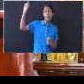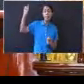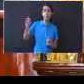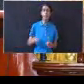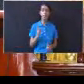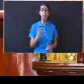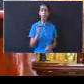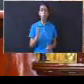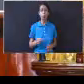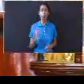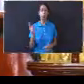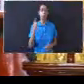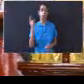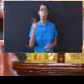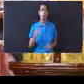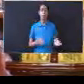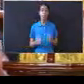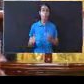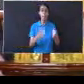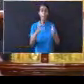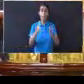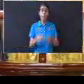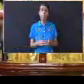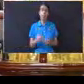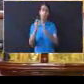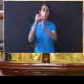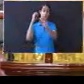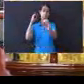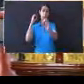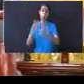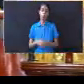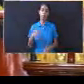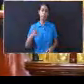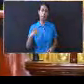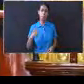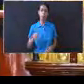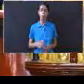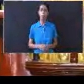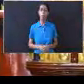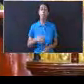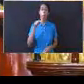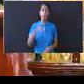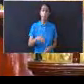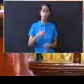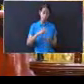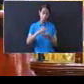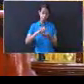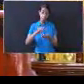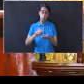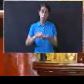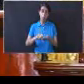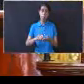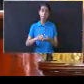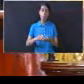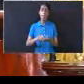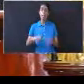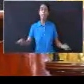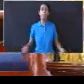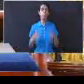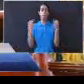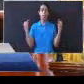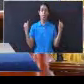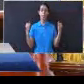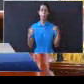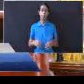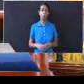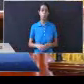carreteras y sin el medio de transporte rápido. Entonces aquí se firma la paz. La paz, digo, el acta de independencia.